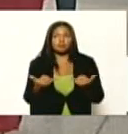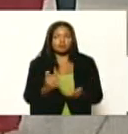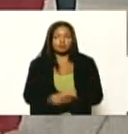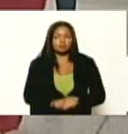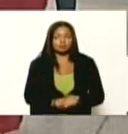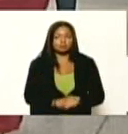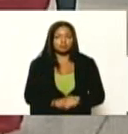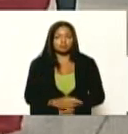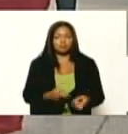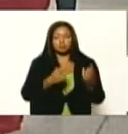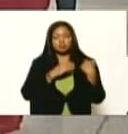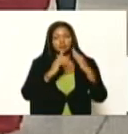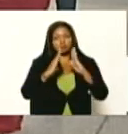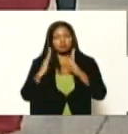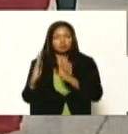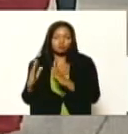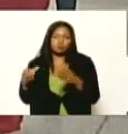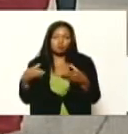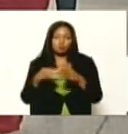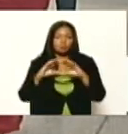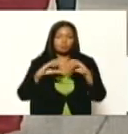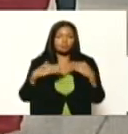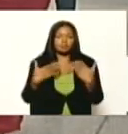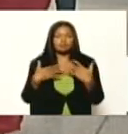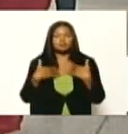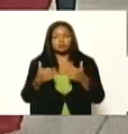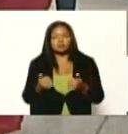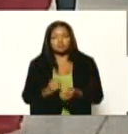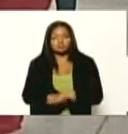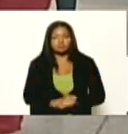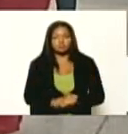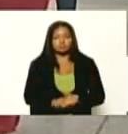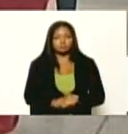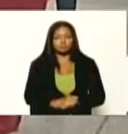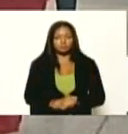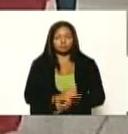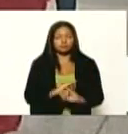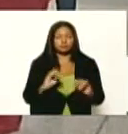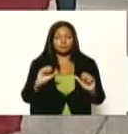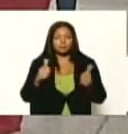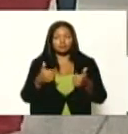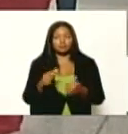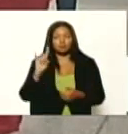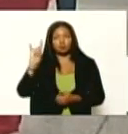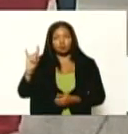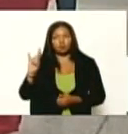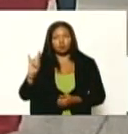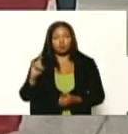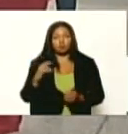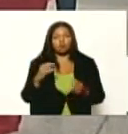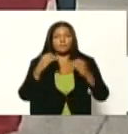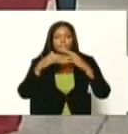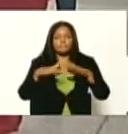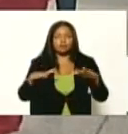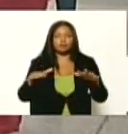en la tarea de la organización de los comités de salud, ya a partir del lunes arrancamos con la